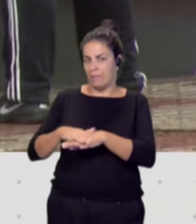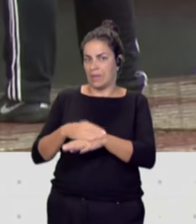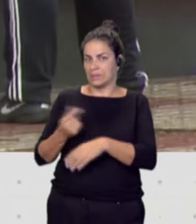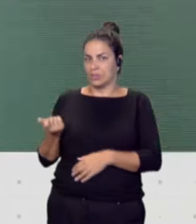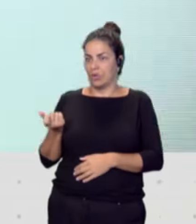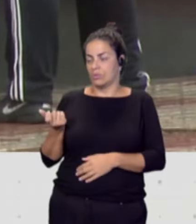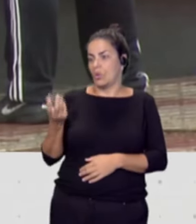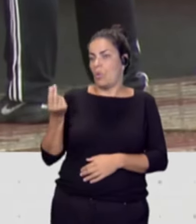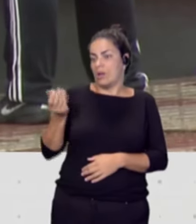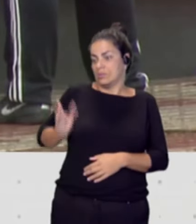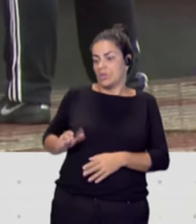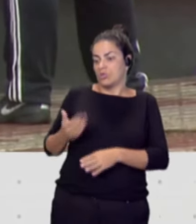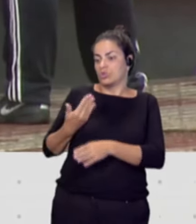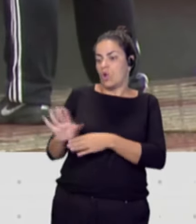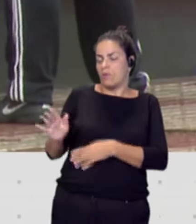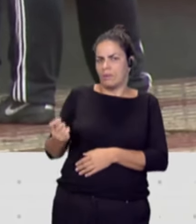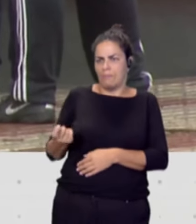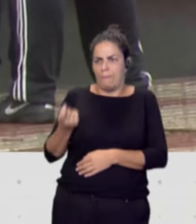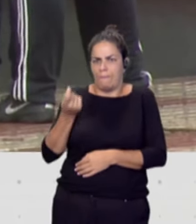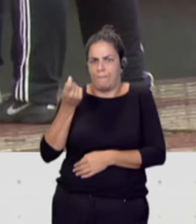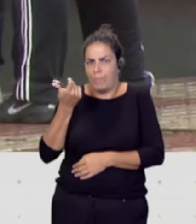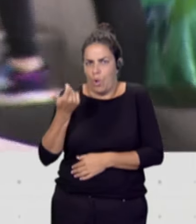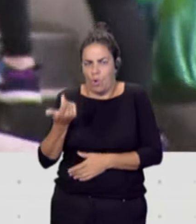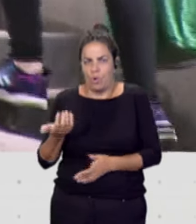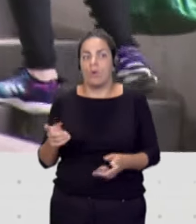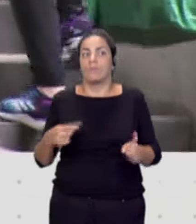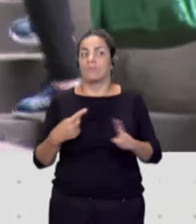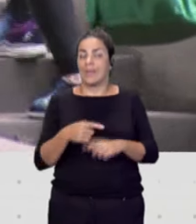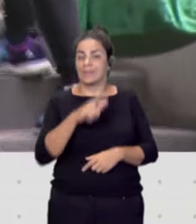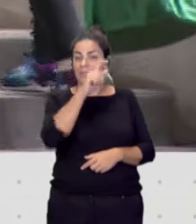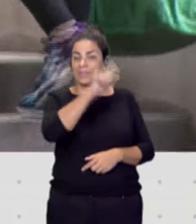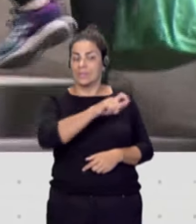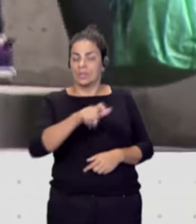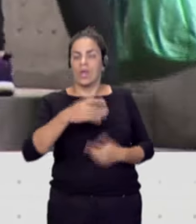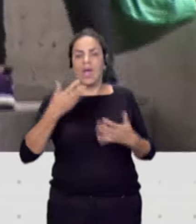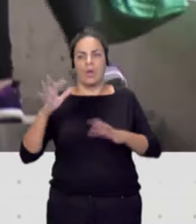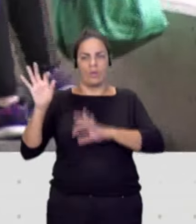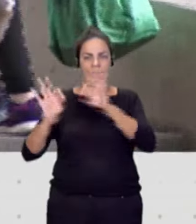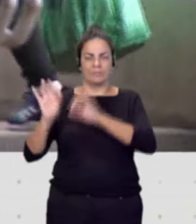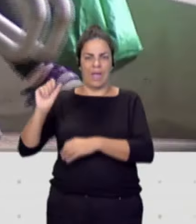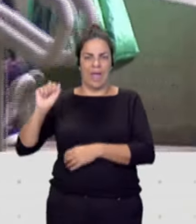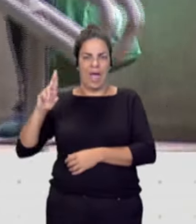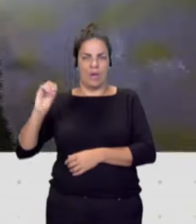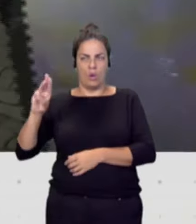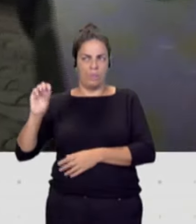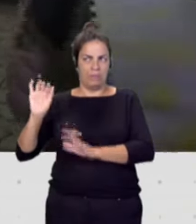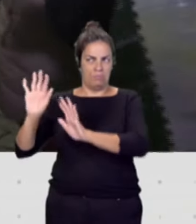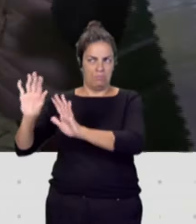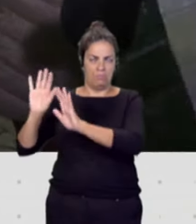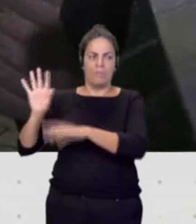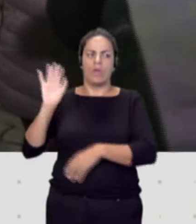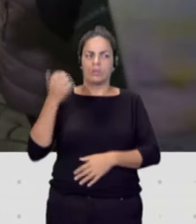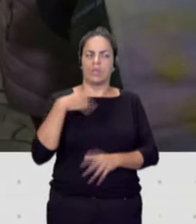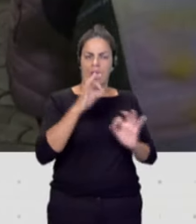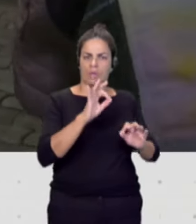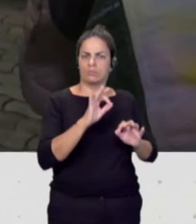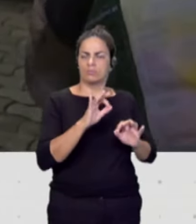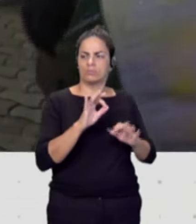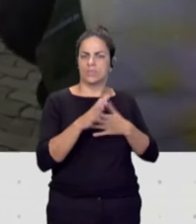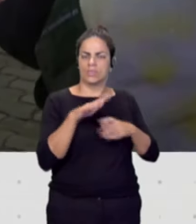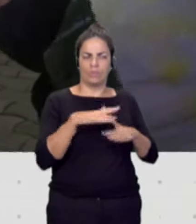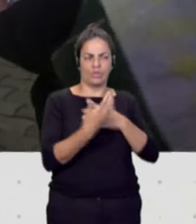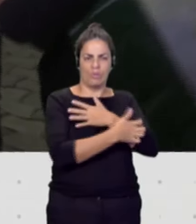nos sitúa a muchas de esas personas, aún no estando dentro de la tasa europea, aún no estando en la pobreza, sí que se sitúan a continuación, tras